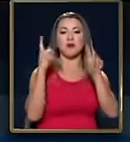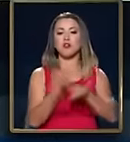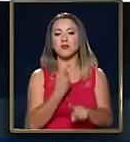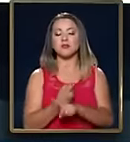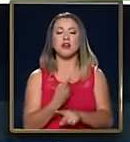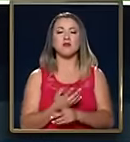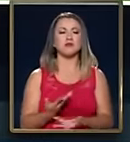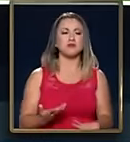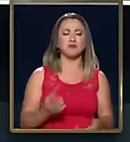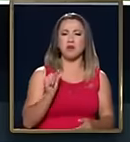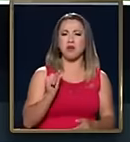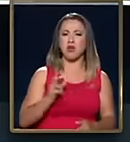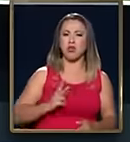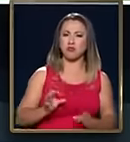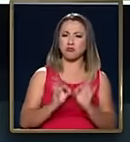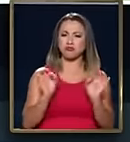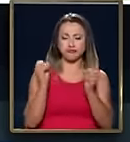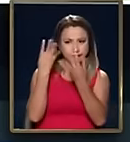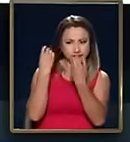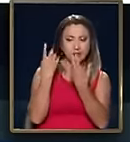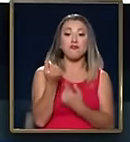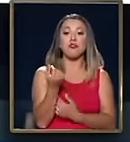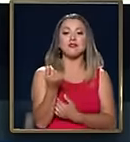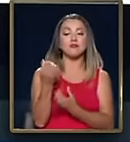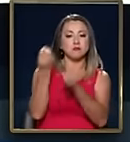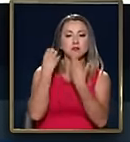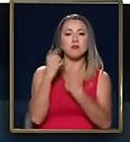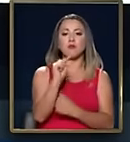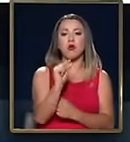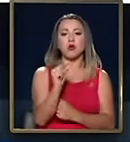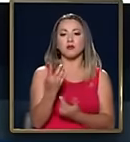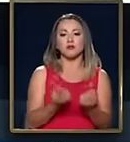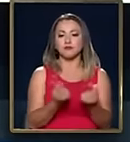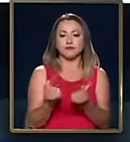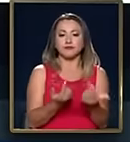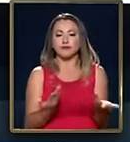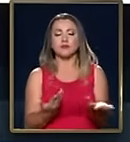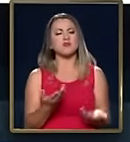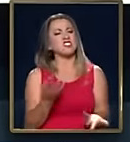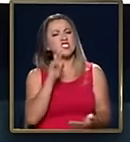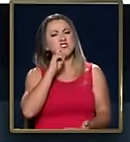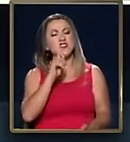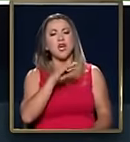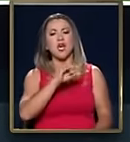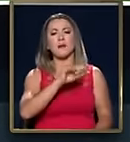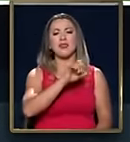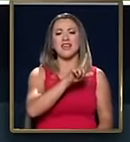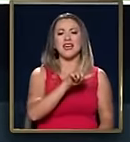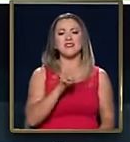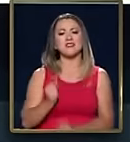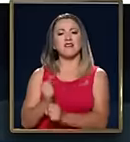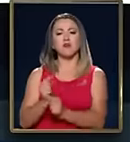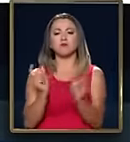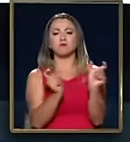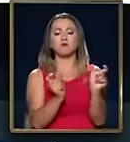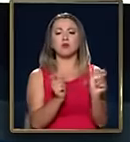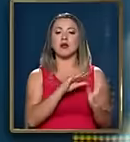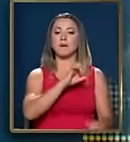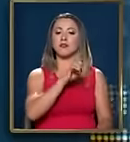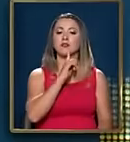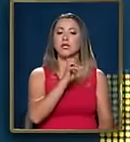poca educación financiera que existe, ¿verdad? Un día le dije, mira, Rafa, ¿en qué consiste el capital del trabajo? Mira, me dijo, capital,